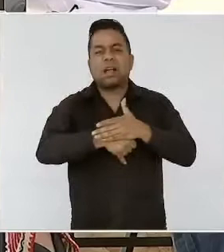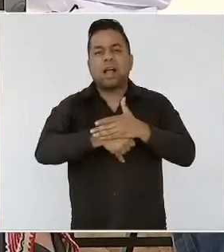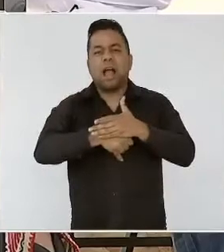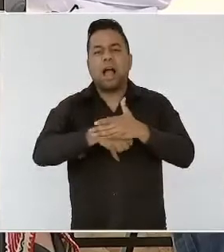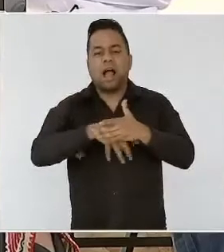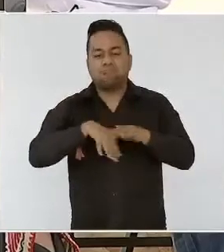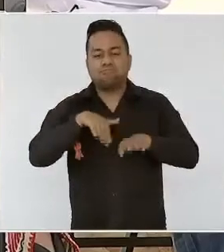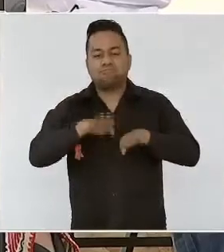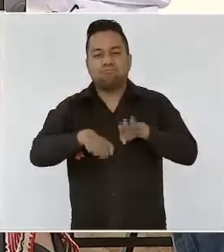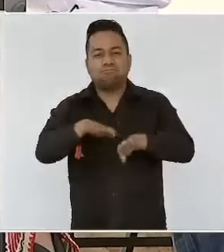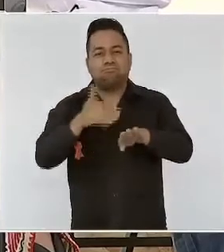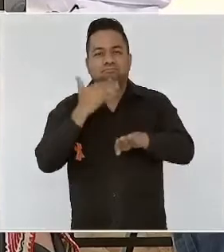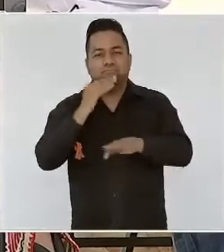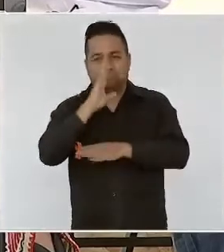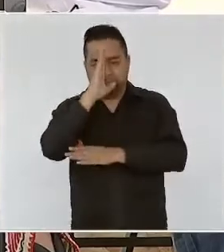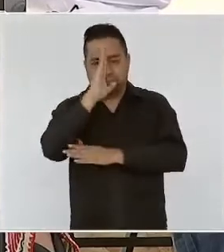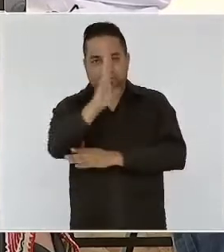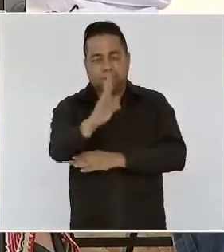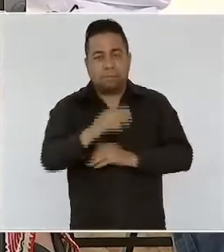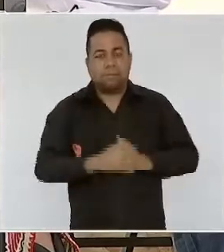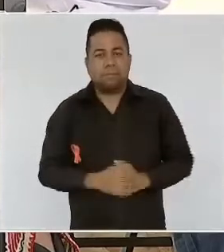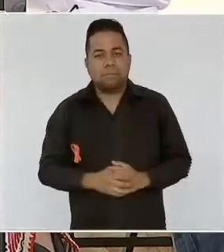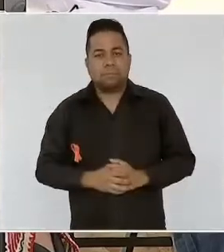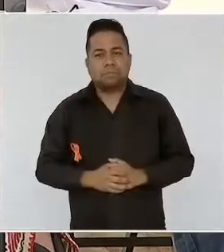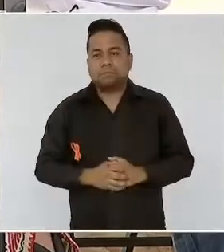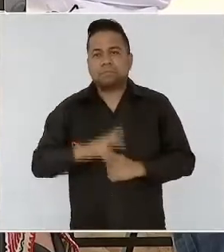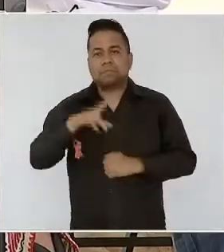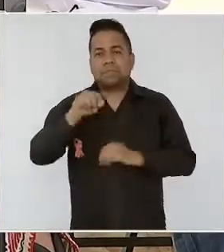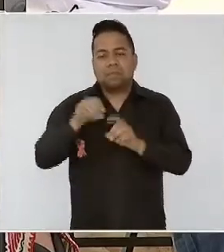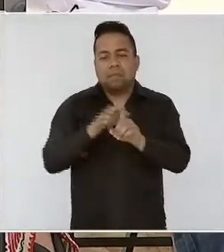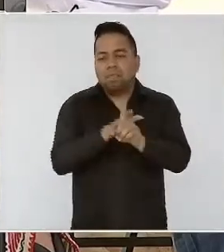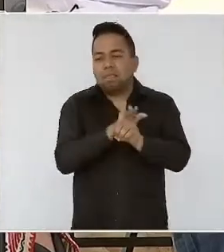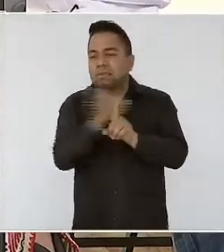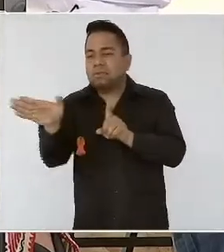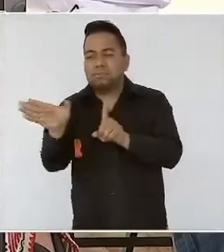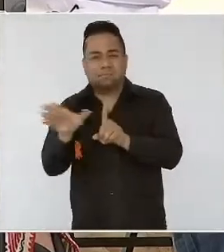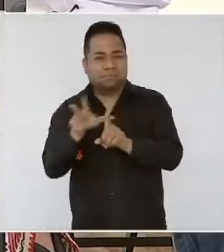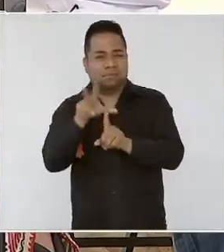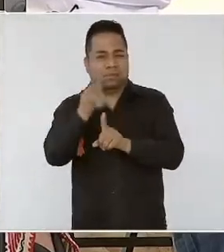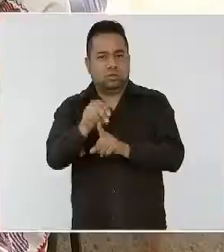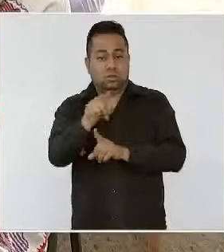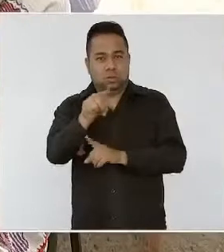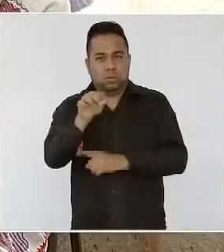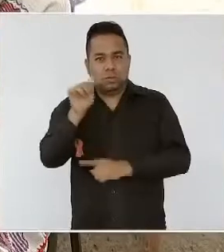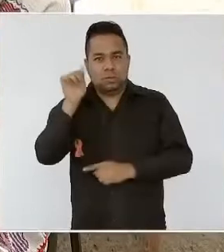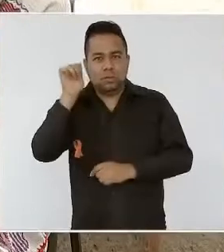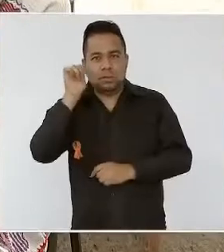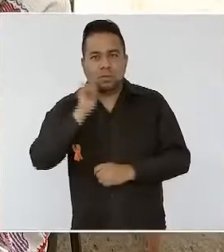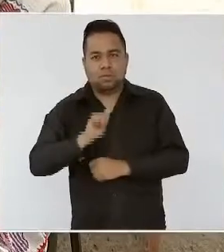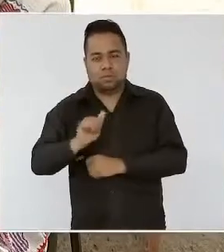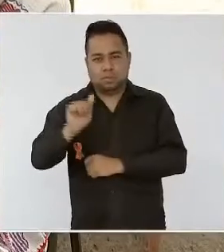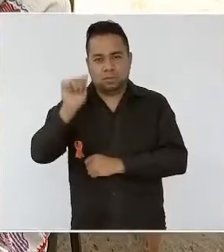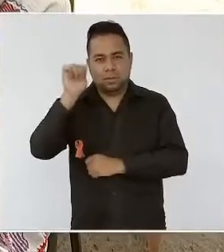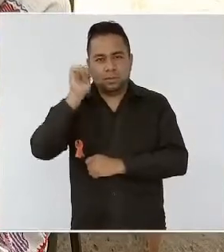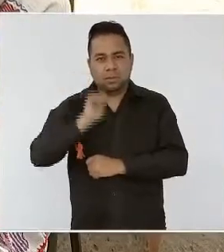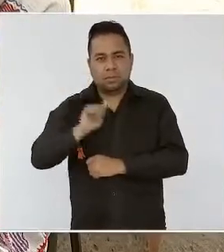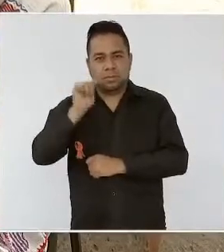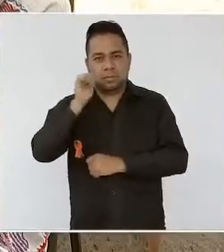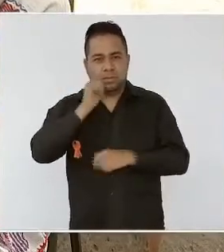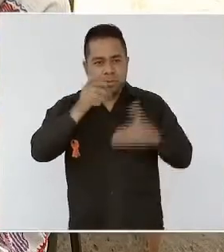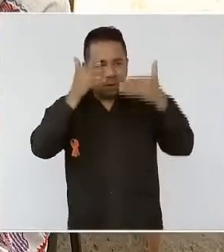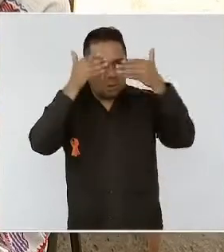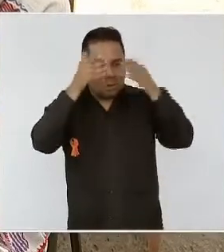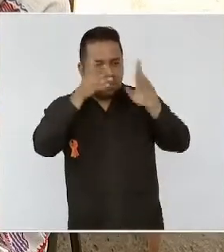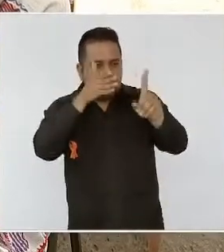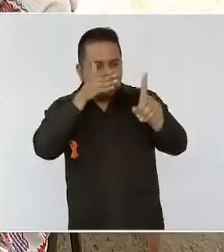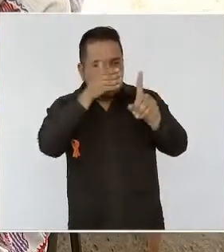tropiezos, ni te desviarás del camino. Mirarás y encontrarás